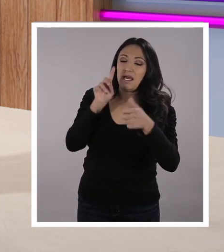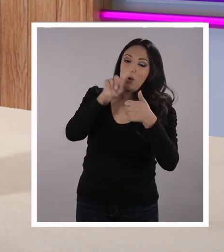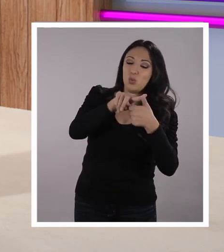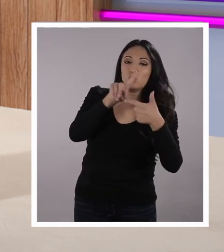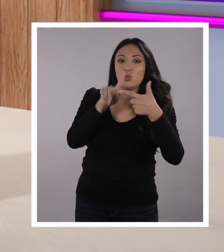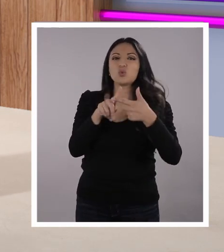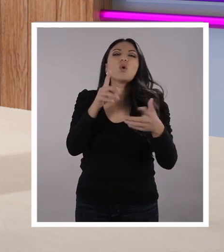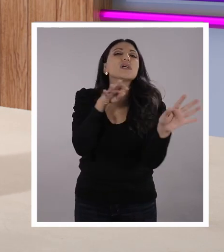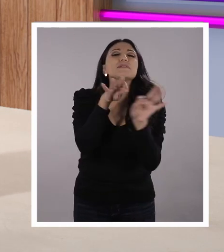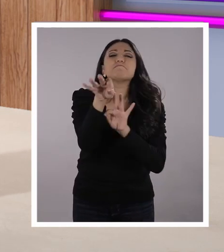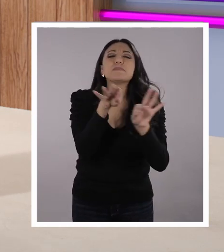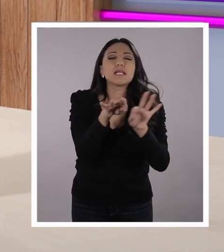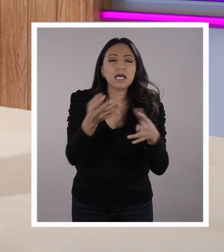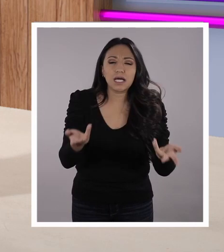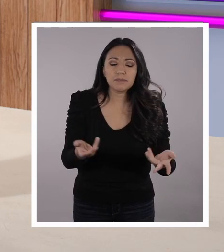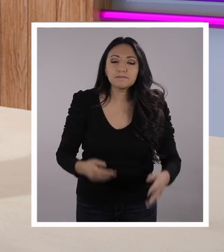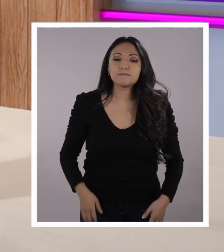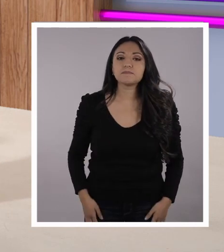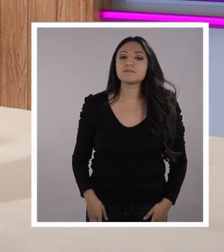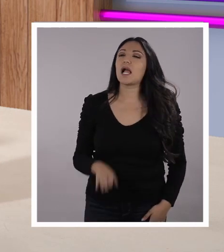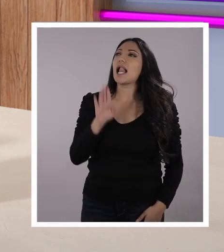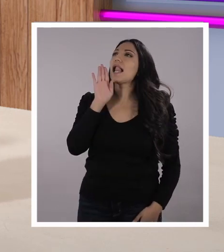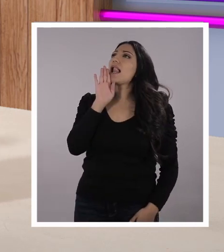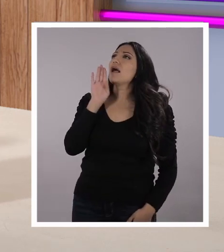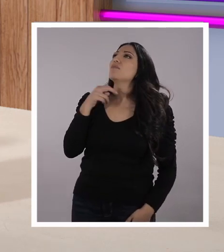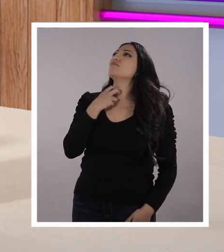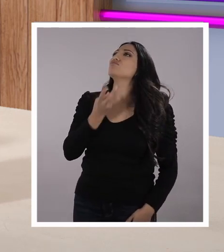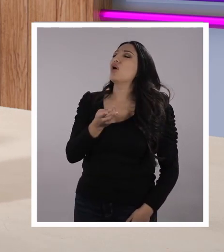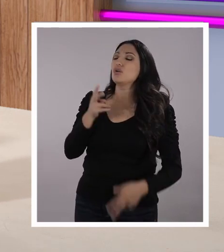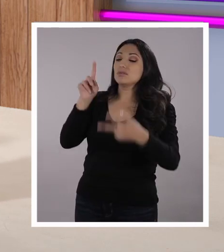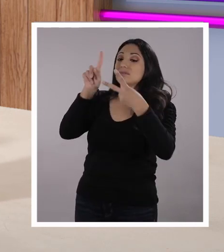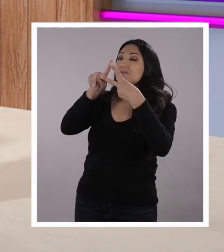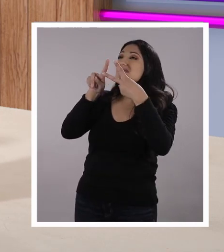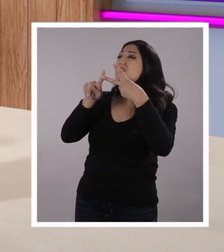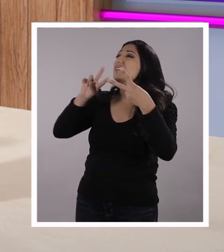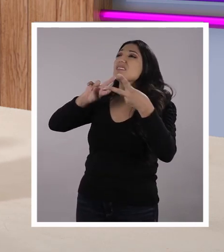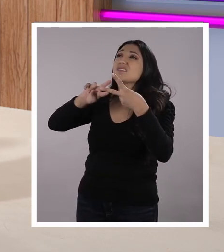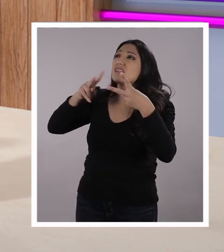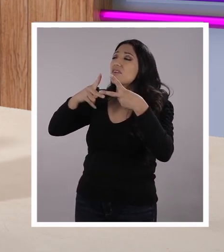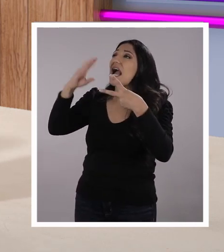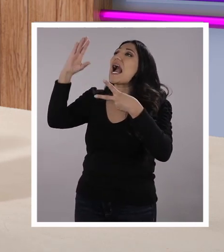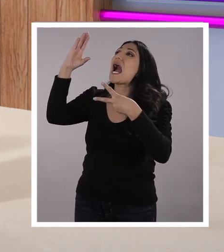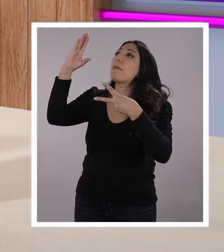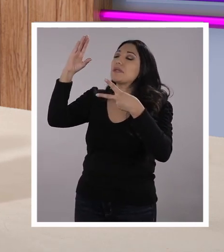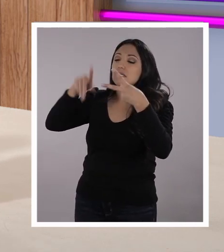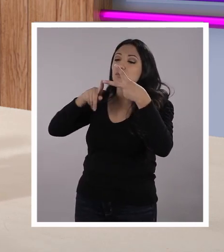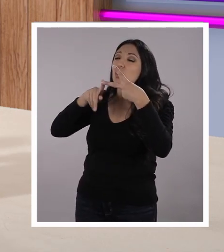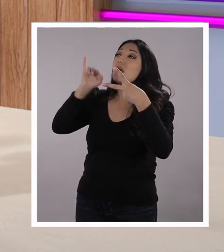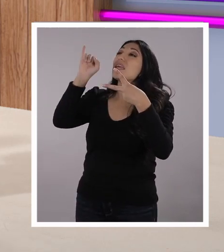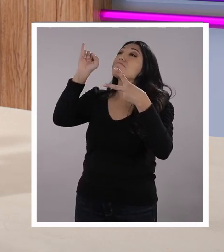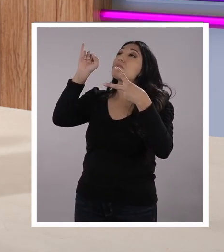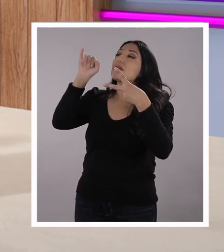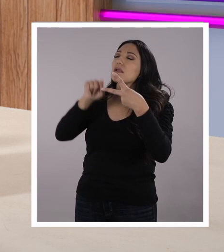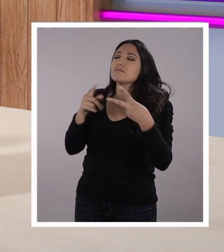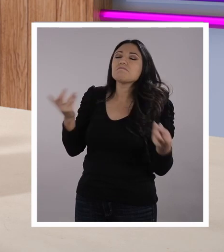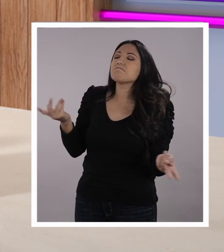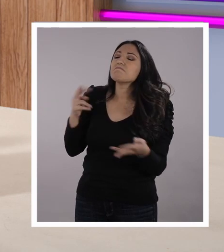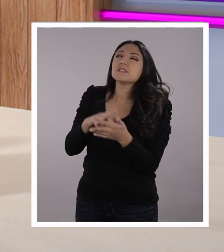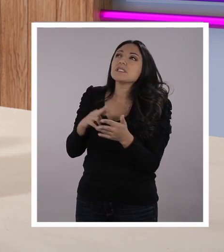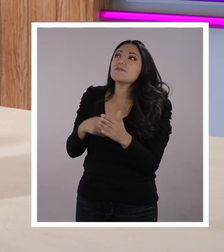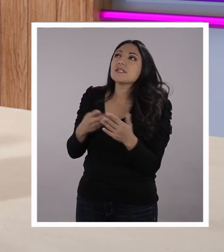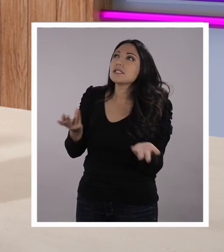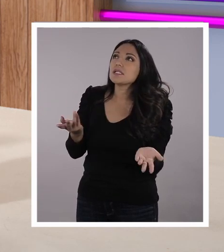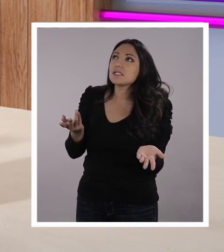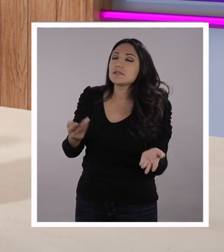el capitalismo? ¿Qué es el imperialismo? Yo le digo. Webster, ñaño, ayúdame con un par de dudas. ¿Qué es el capitalismo y el...?